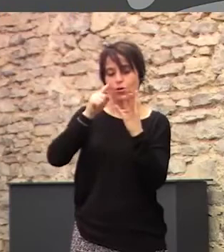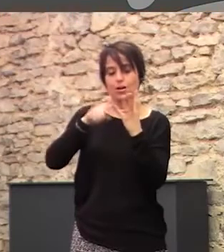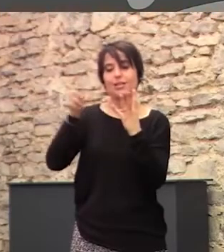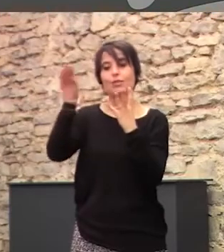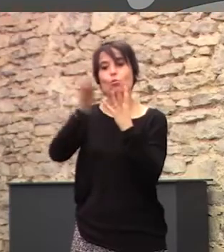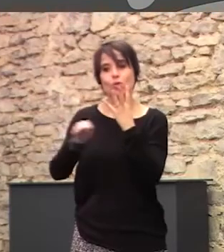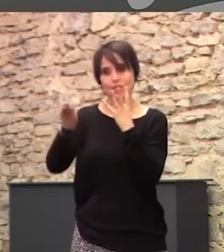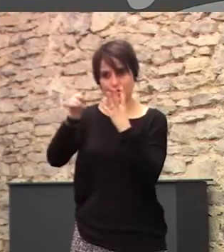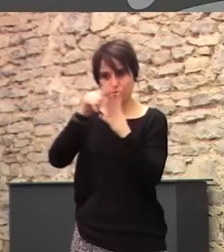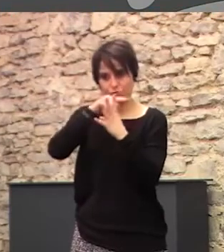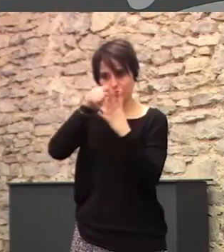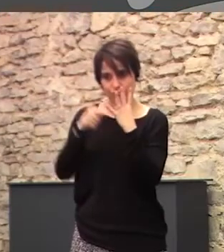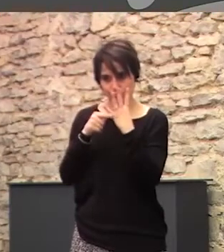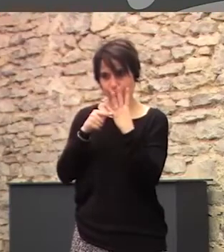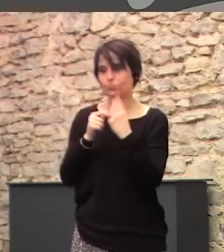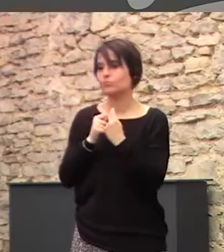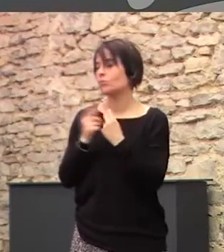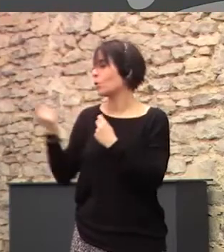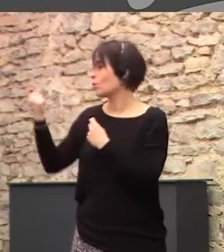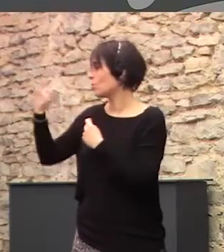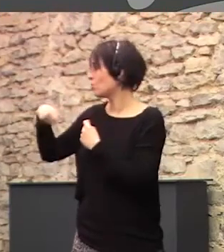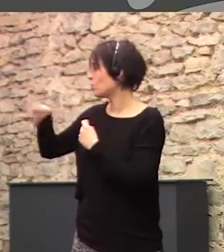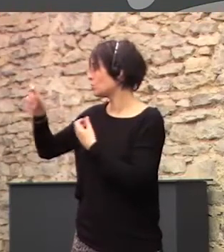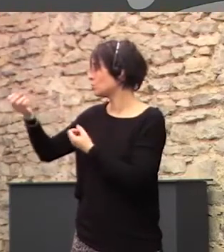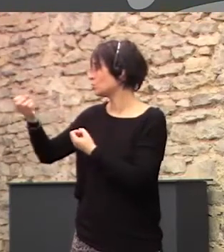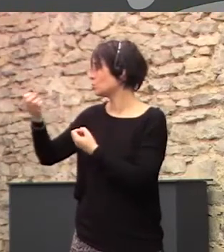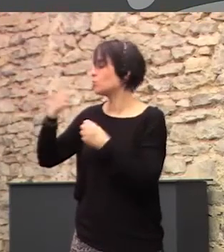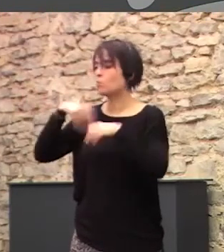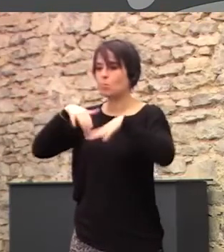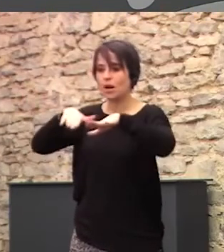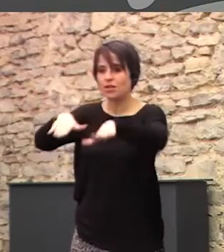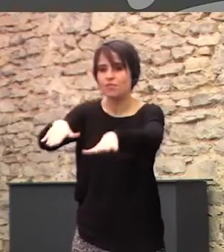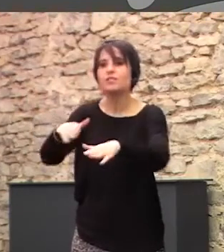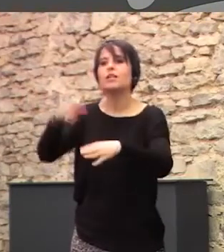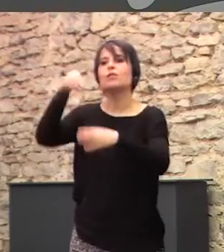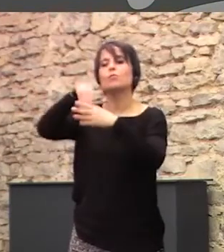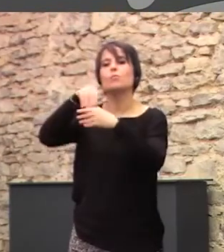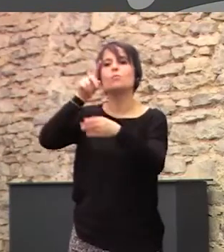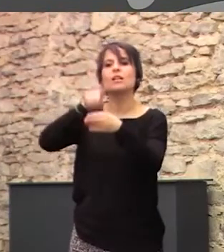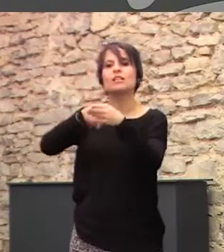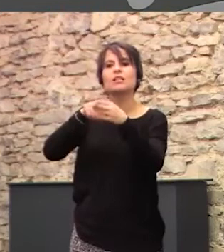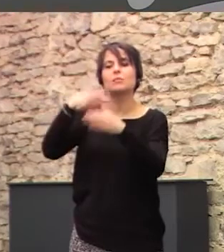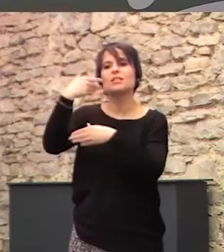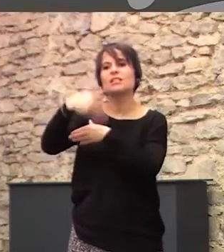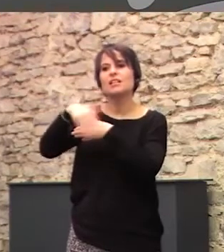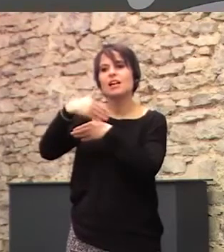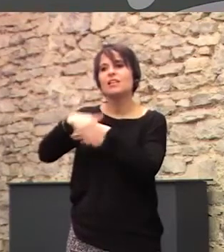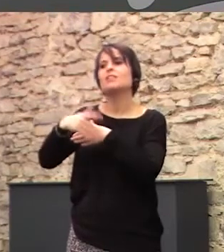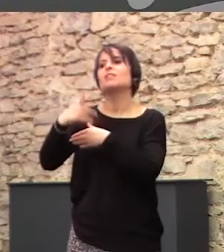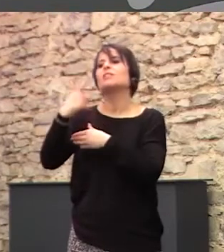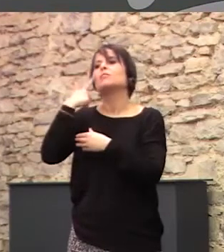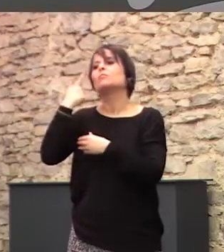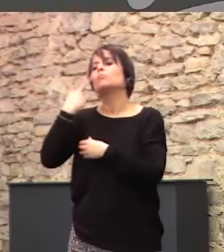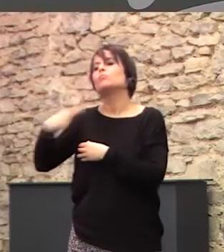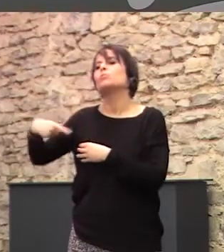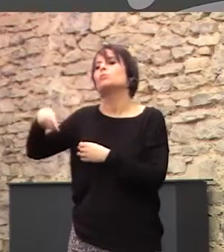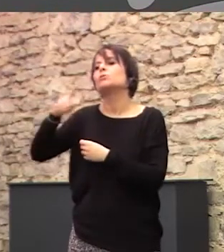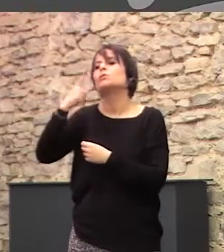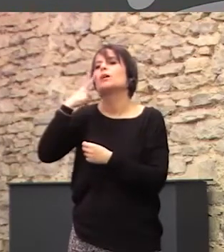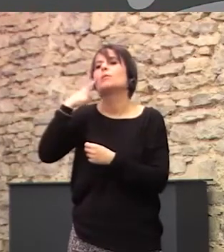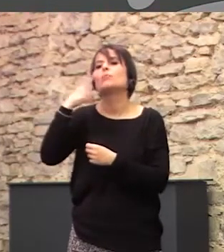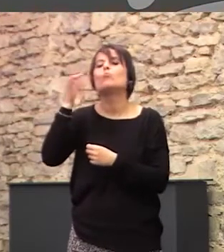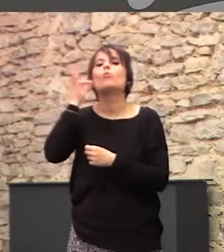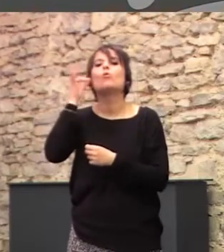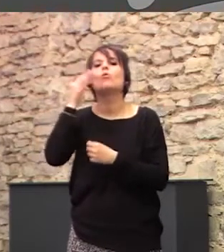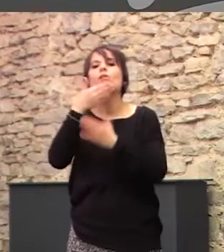cuidados. ¿Aportasteis, cómo visteis esa manifestación en las calles de esas grandes demandas y, sobre todo, desde